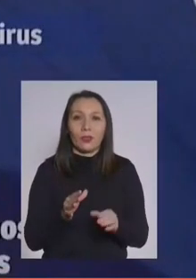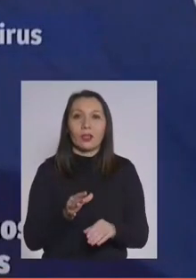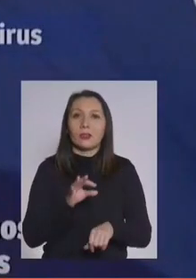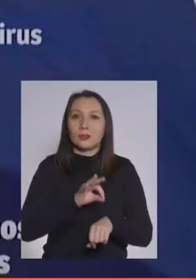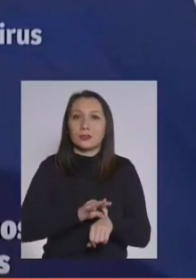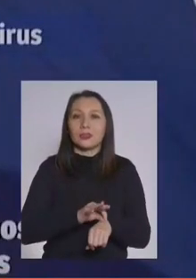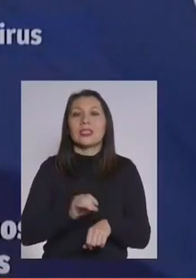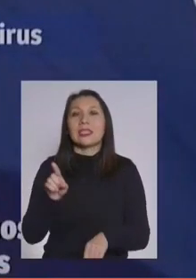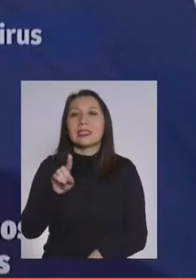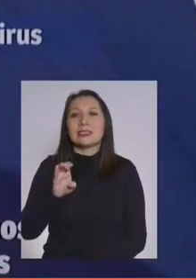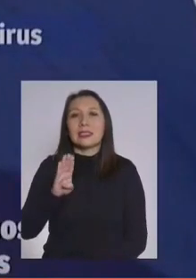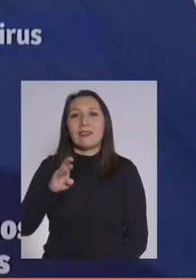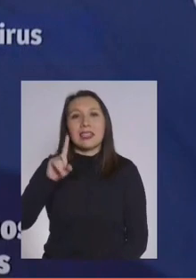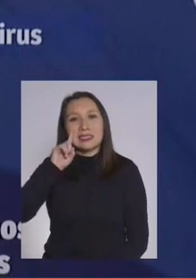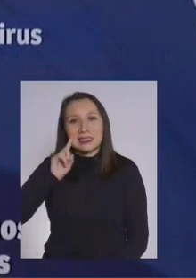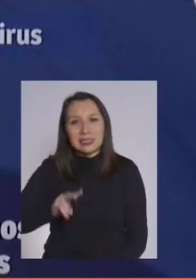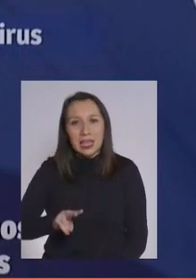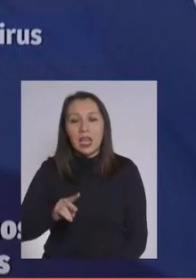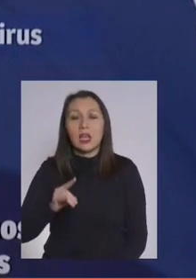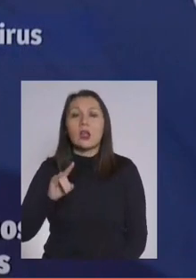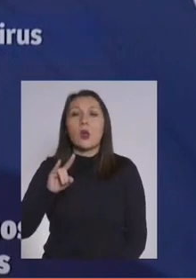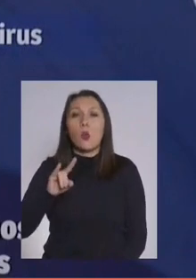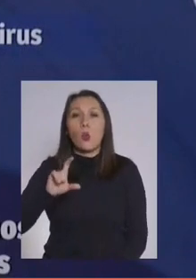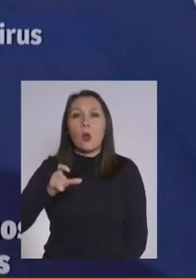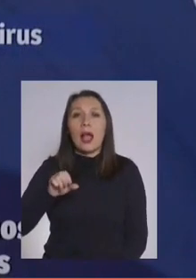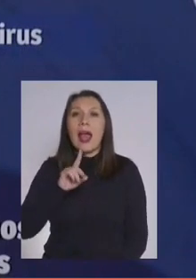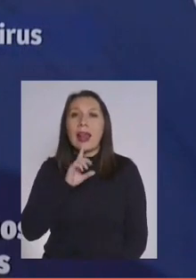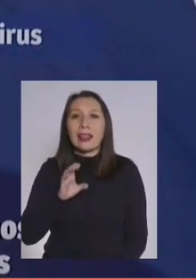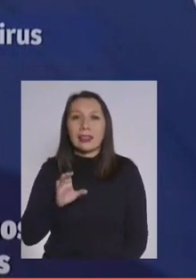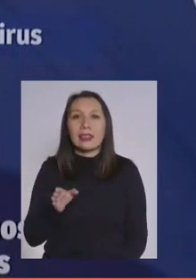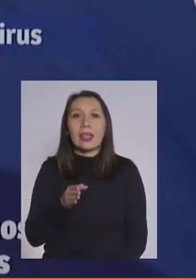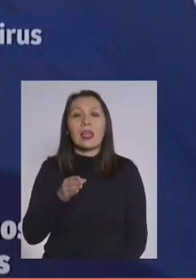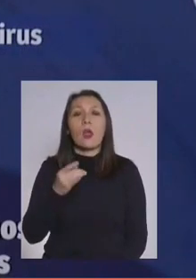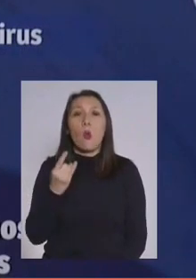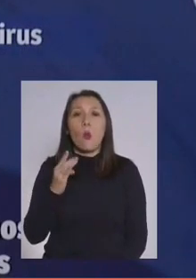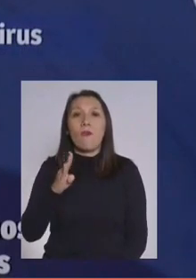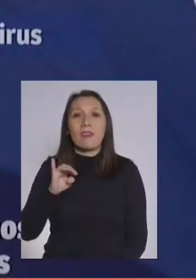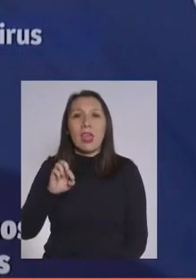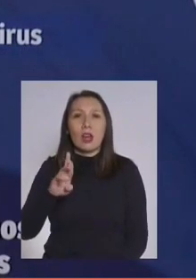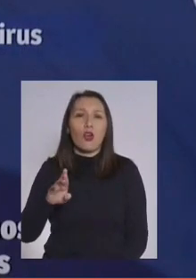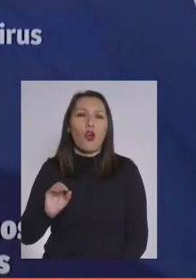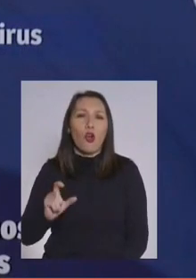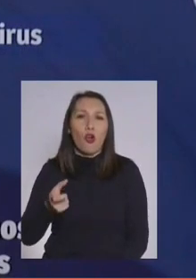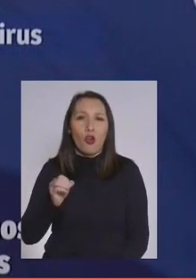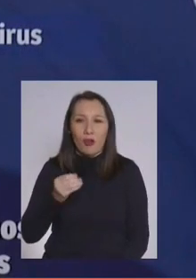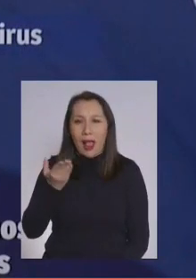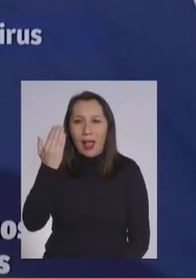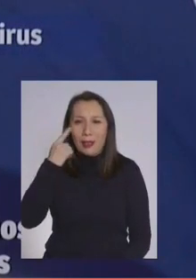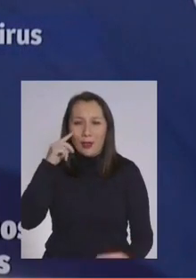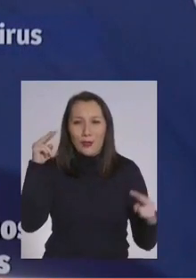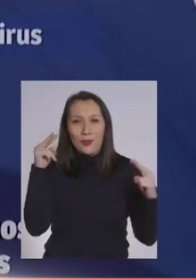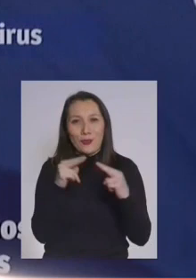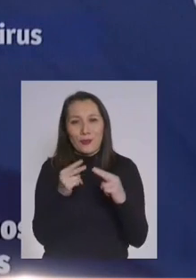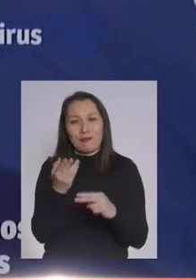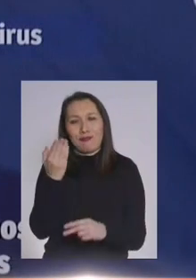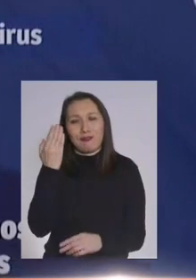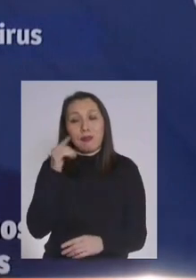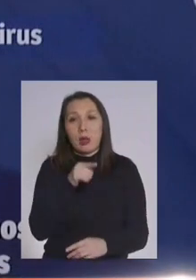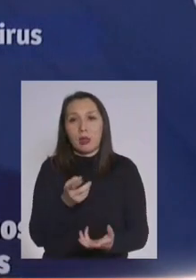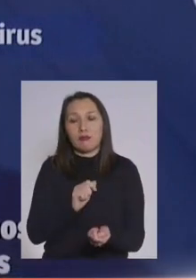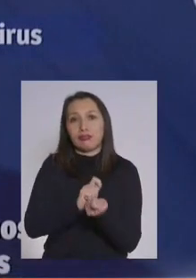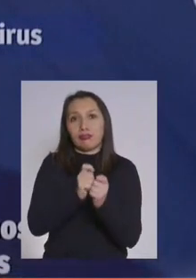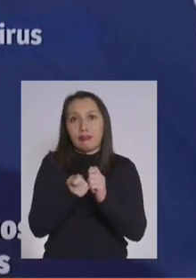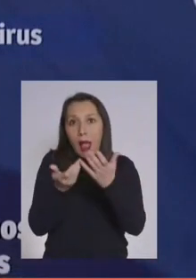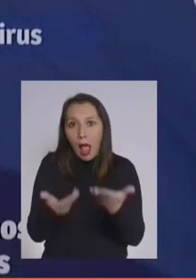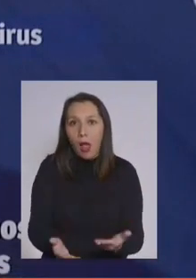sebastián ugarte ubiergo porque así lo conocí él está transformado en un líder